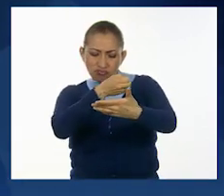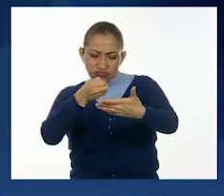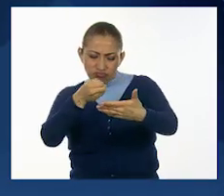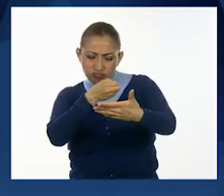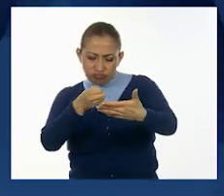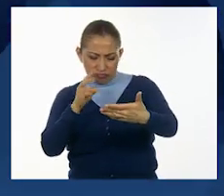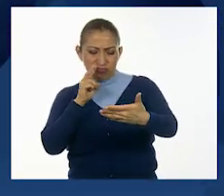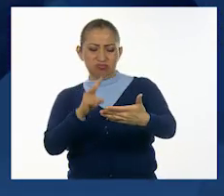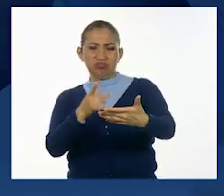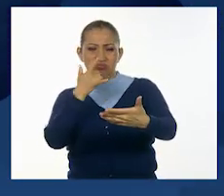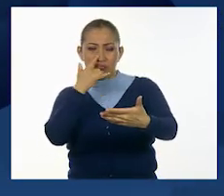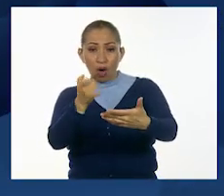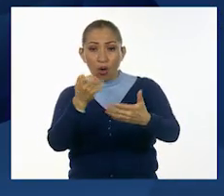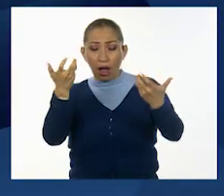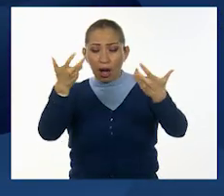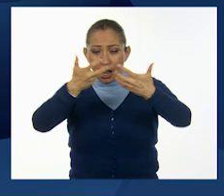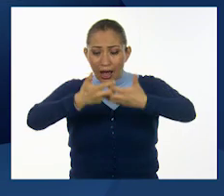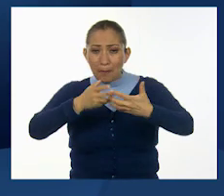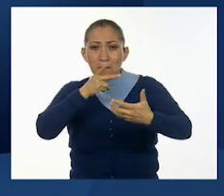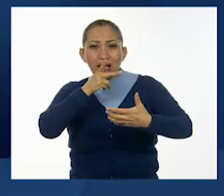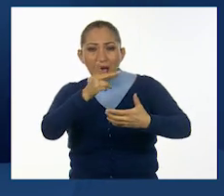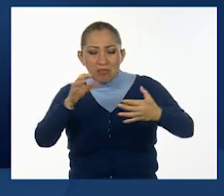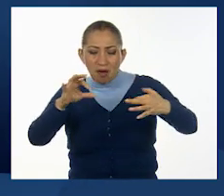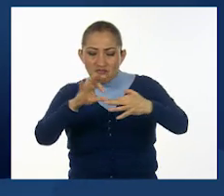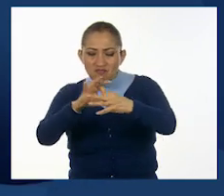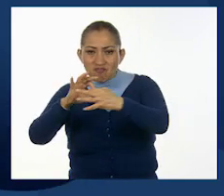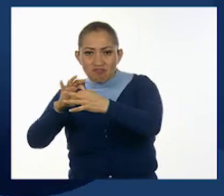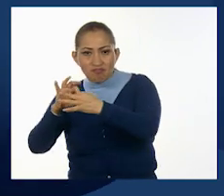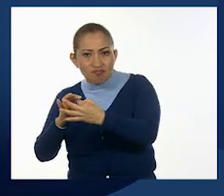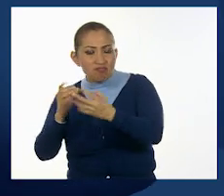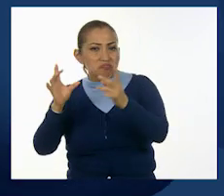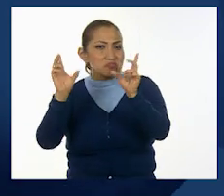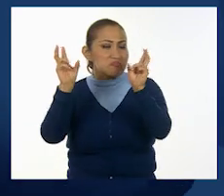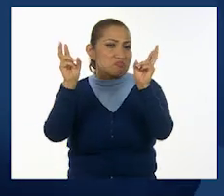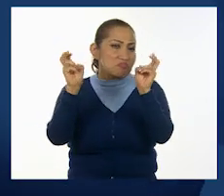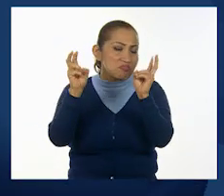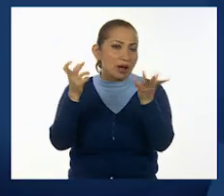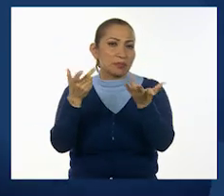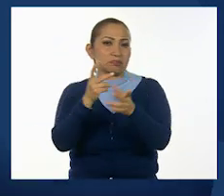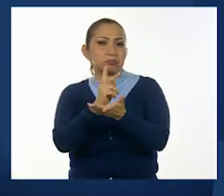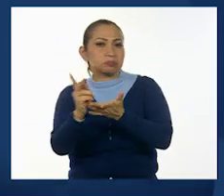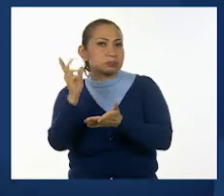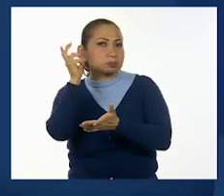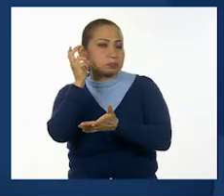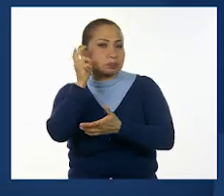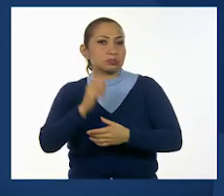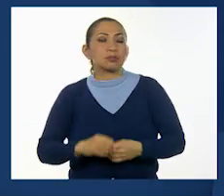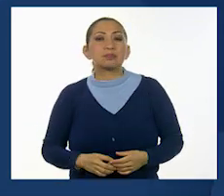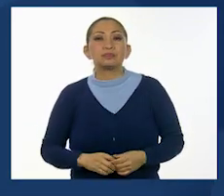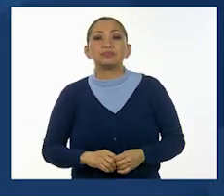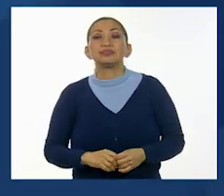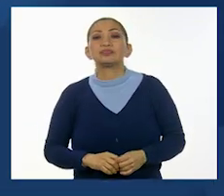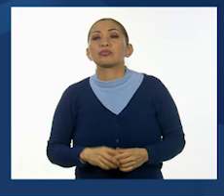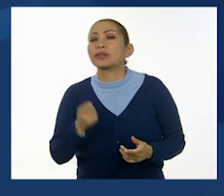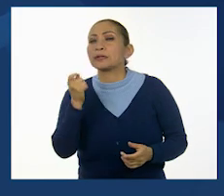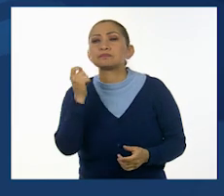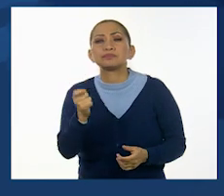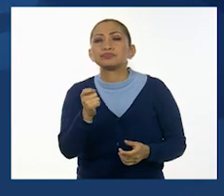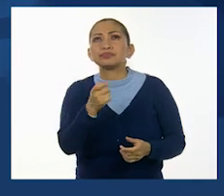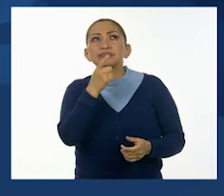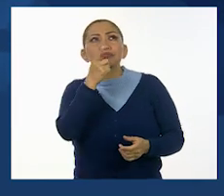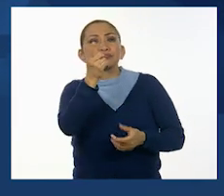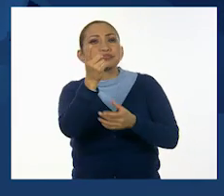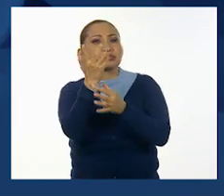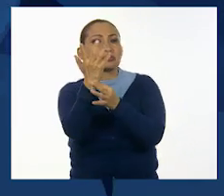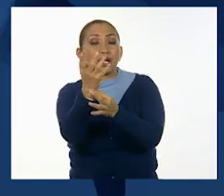para identificar armonía entre las palabras en una cuestión puramente auditiva. ¿A qué me refiero cuando